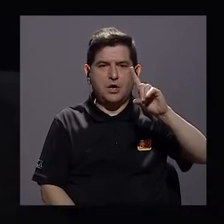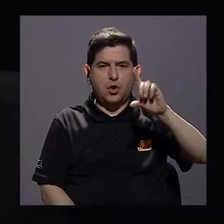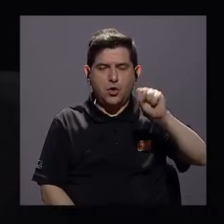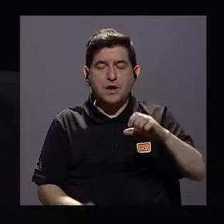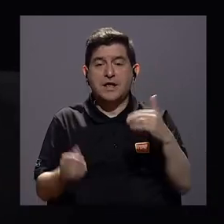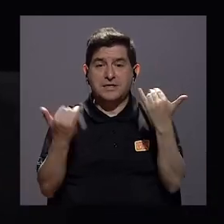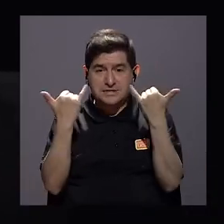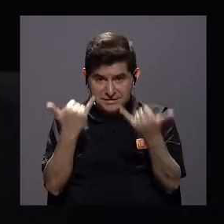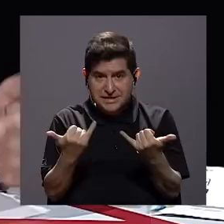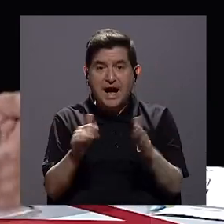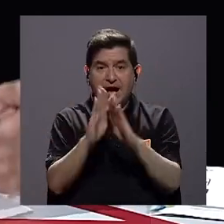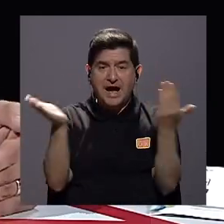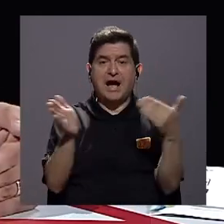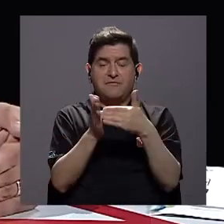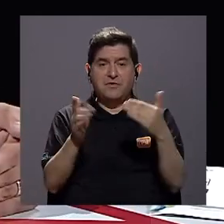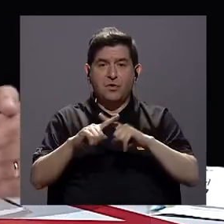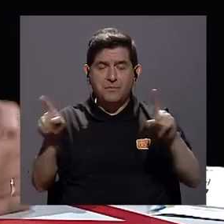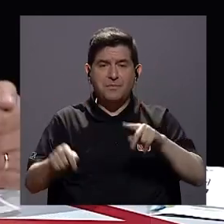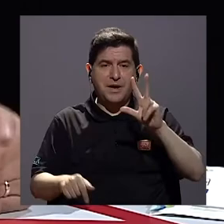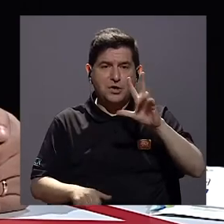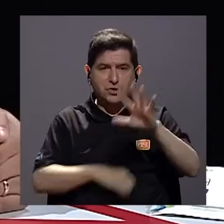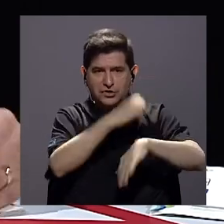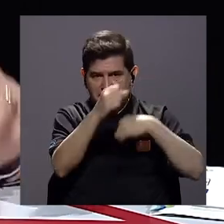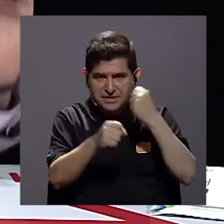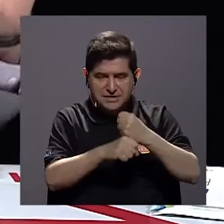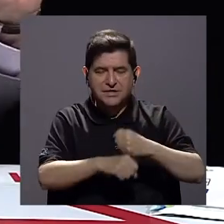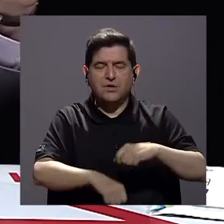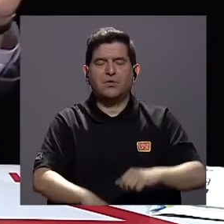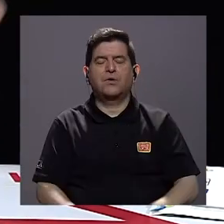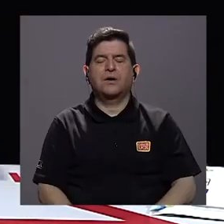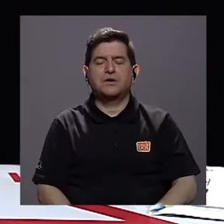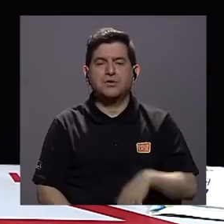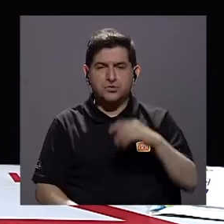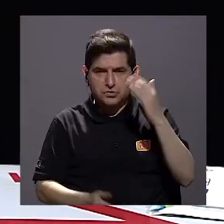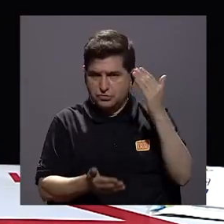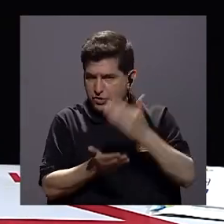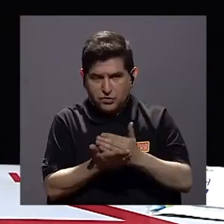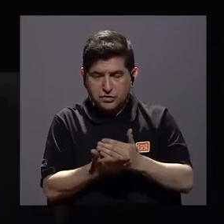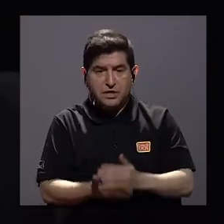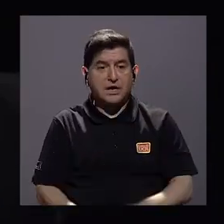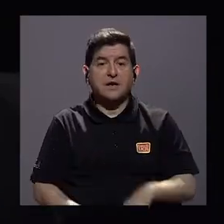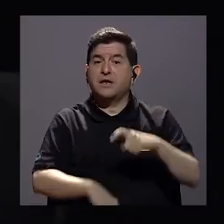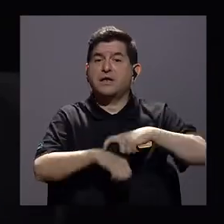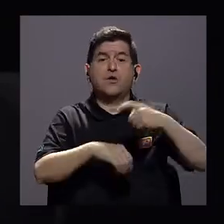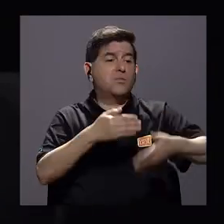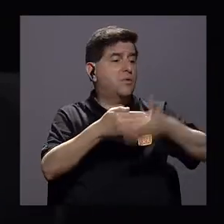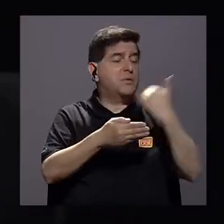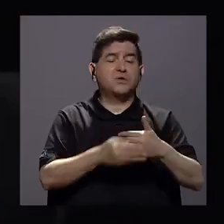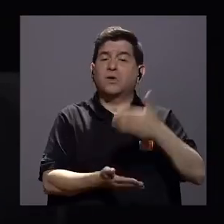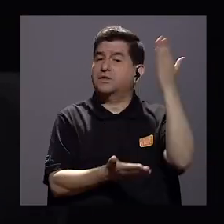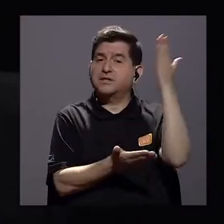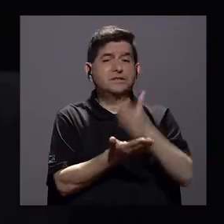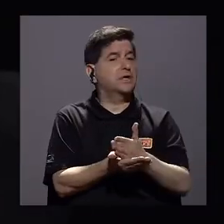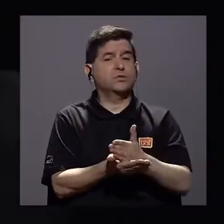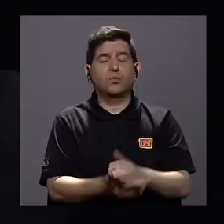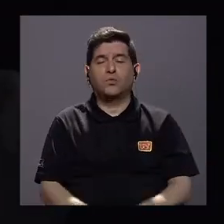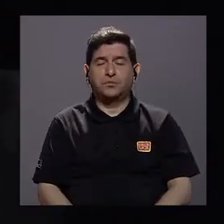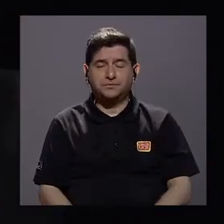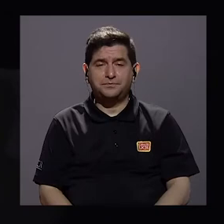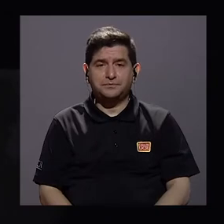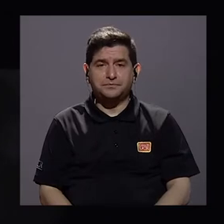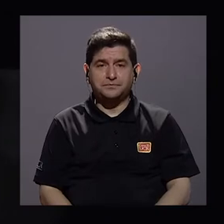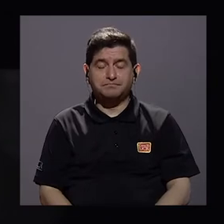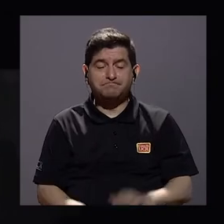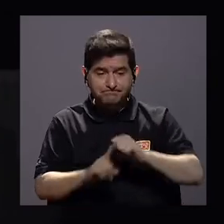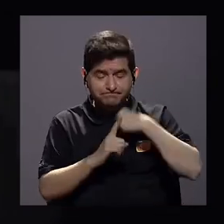años de no parar, en un momento determinado dijo, apague, vámonos. Cerramos el tema. Y